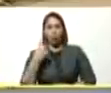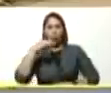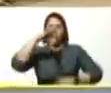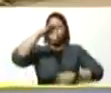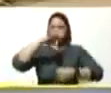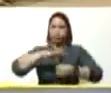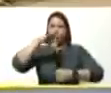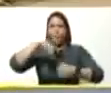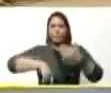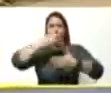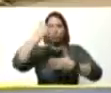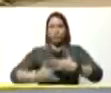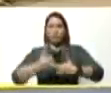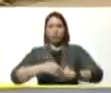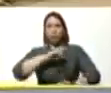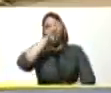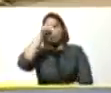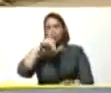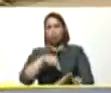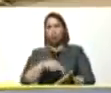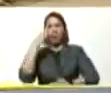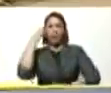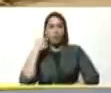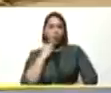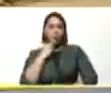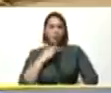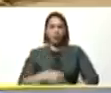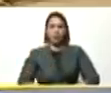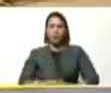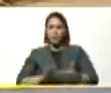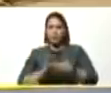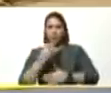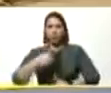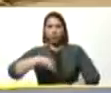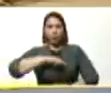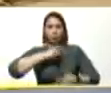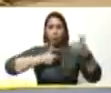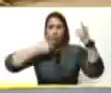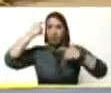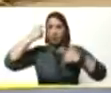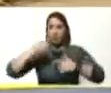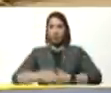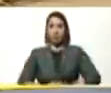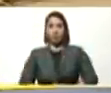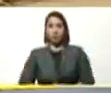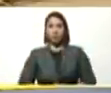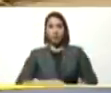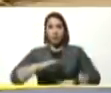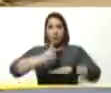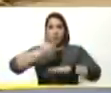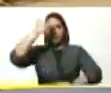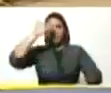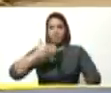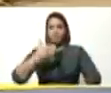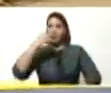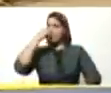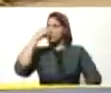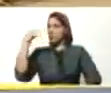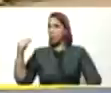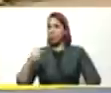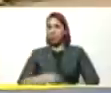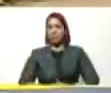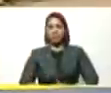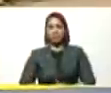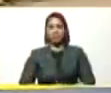del proyecto nacional Simón Bolívar, fundado por nuestro comandante Chávez. El general en jefe, Ezequiel